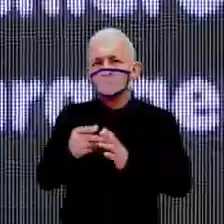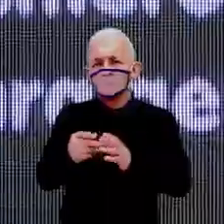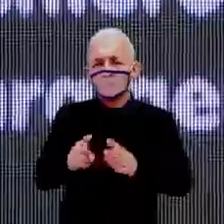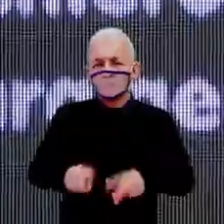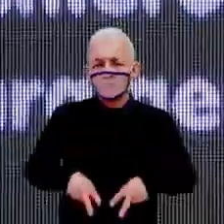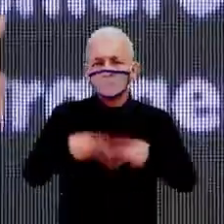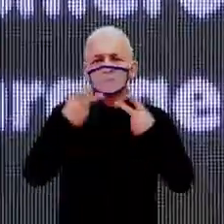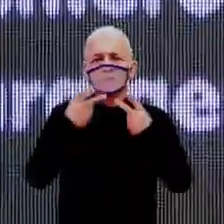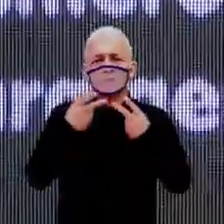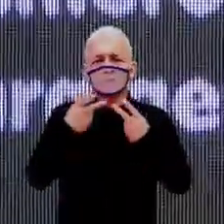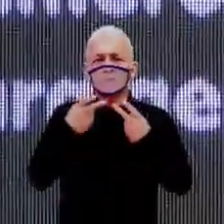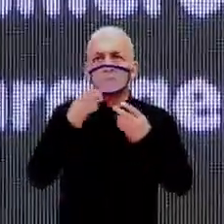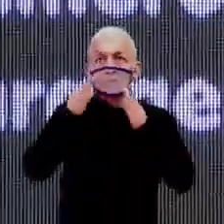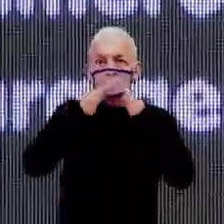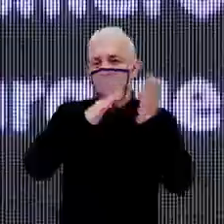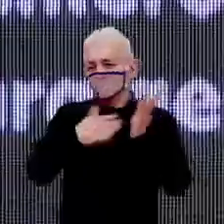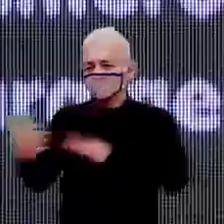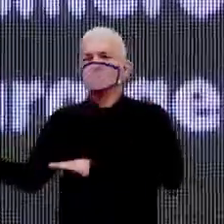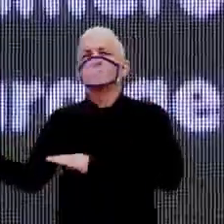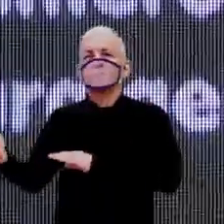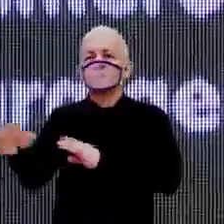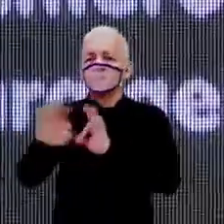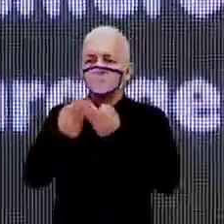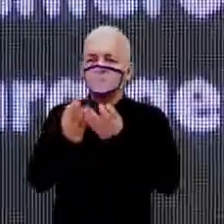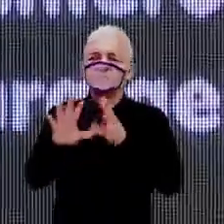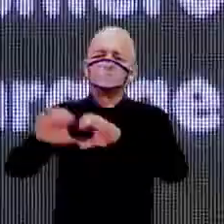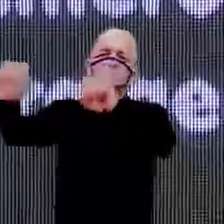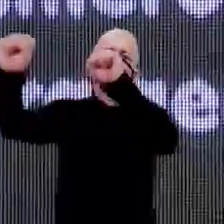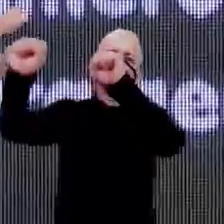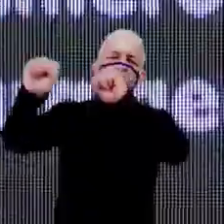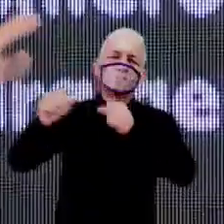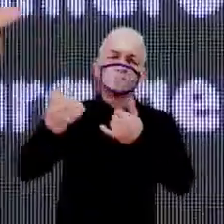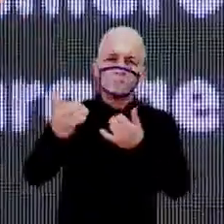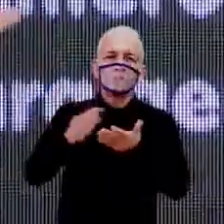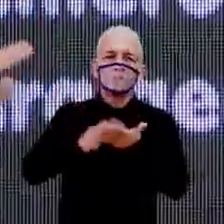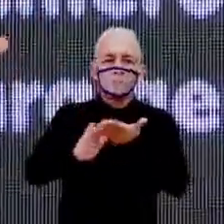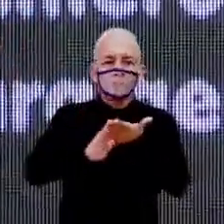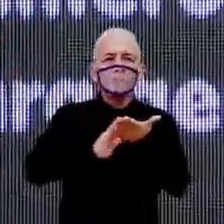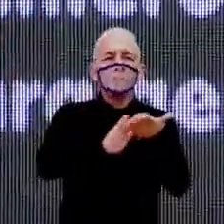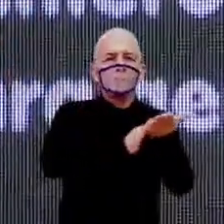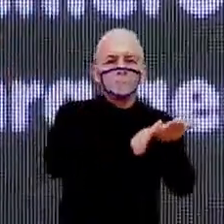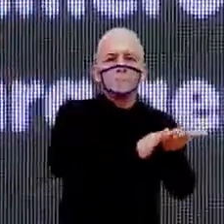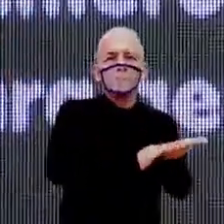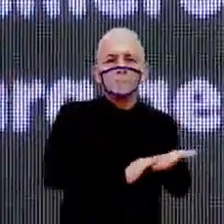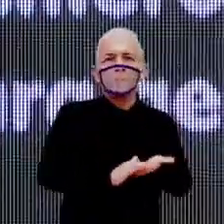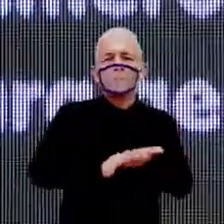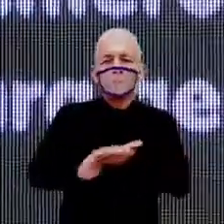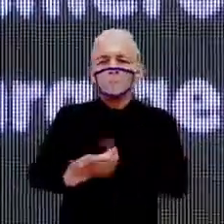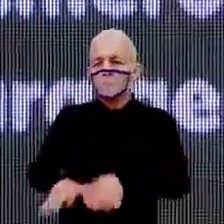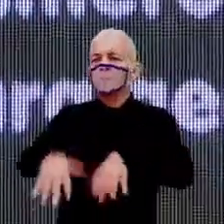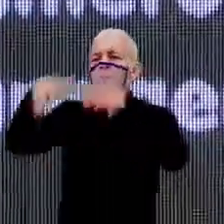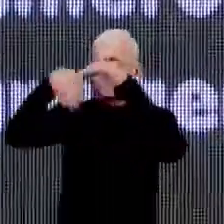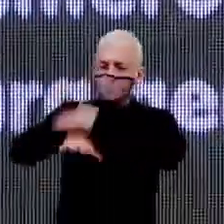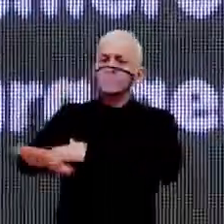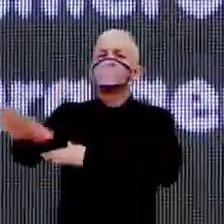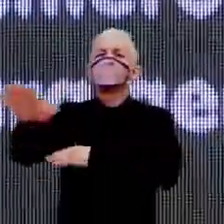vidas, tumbaban casas y dañaban familias. Esos arroyos los hemos venido canalizando y ya hicimos